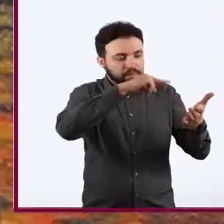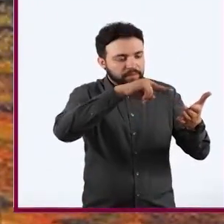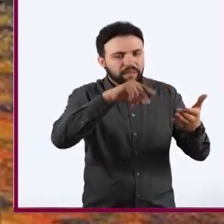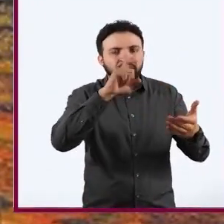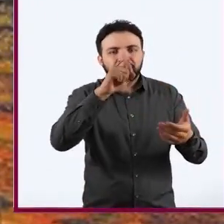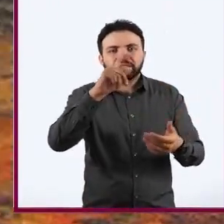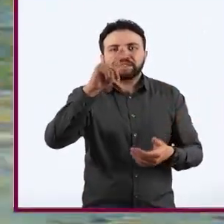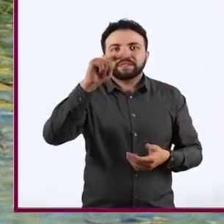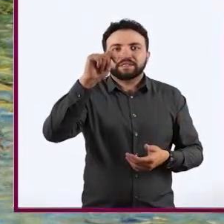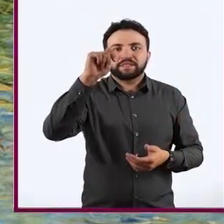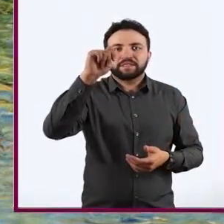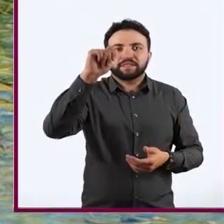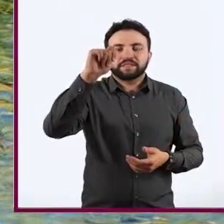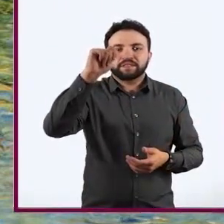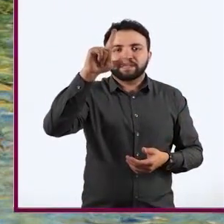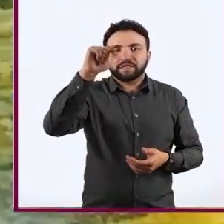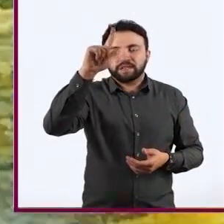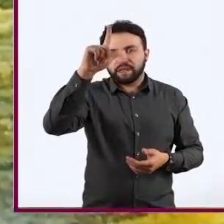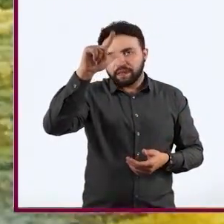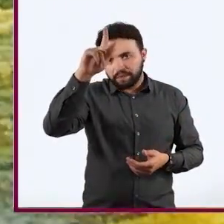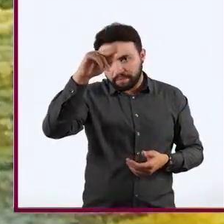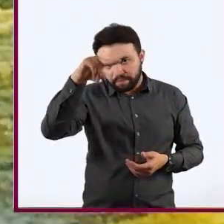Tlalpan, Iztacalco y Xochimilco.